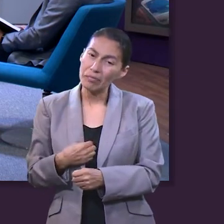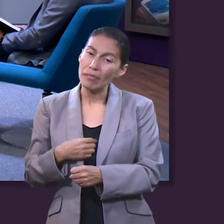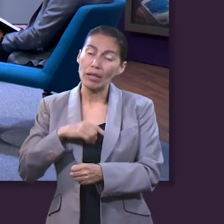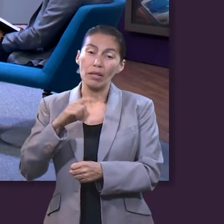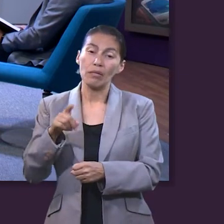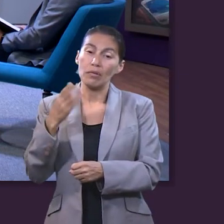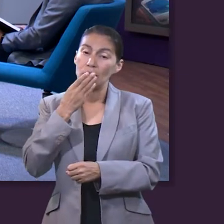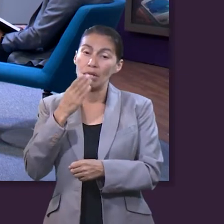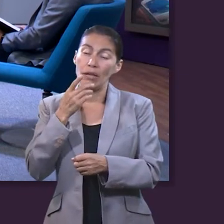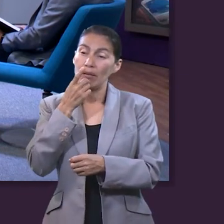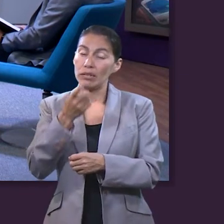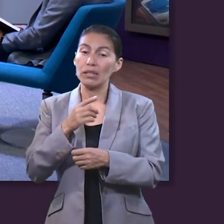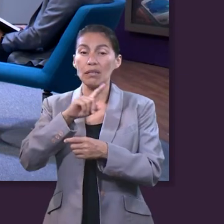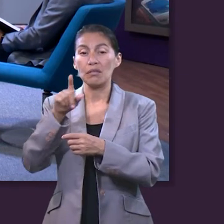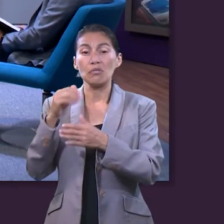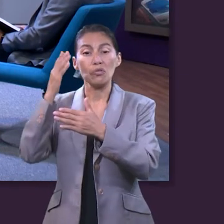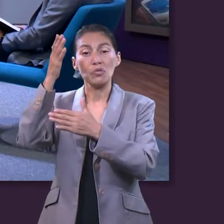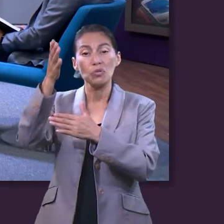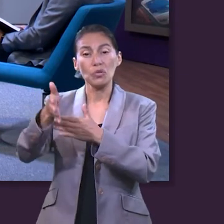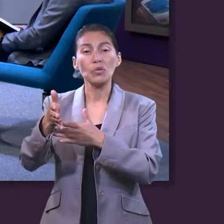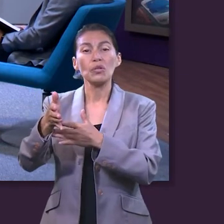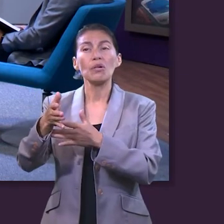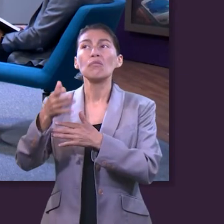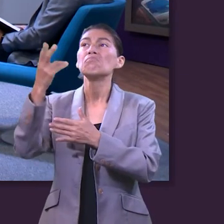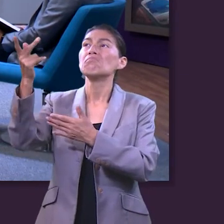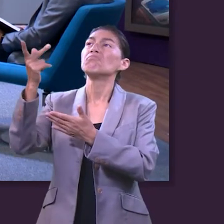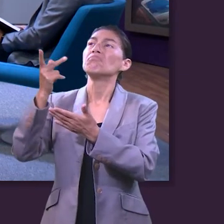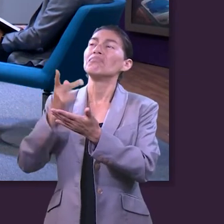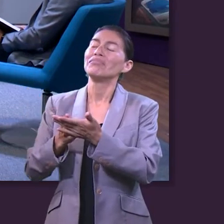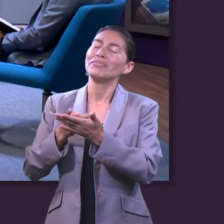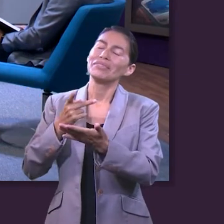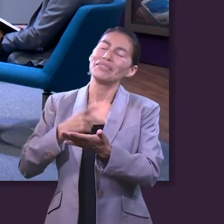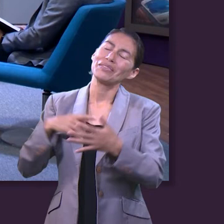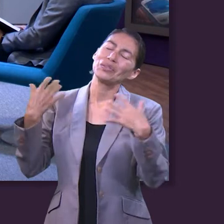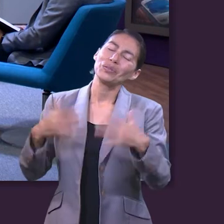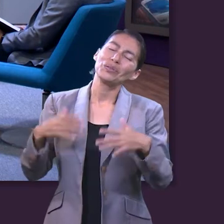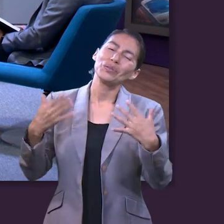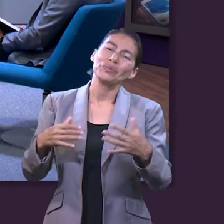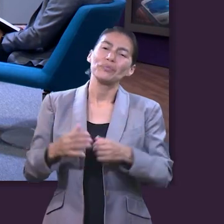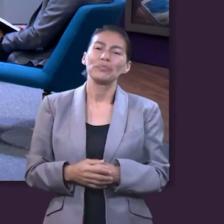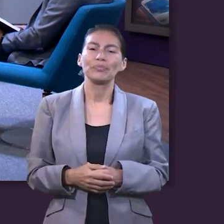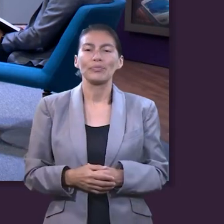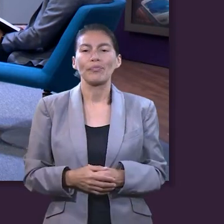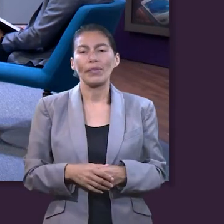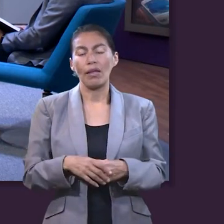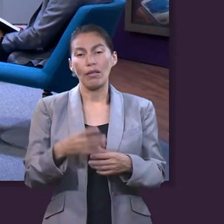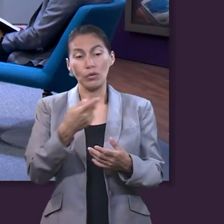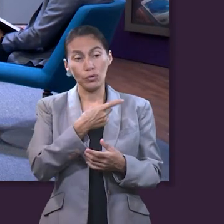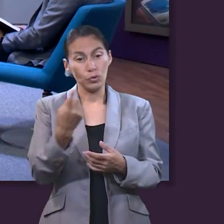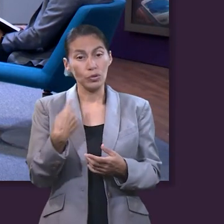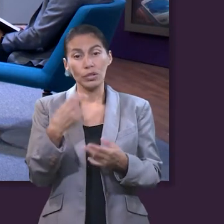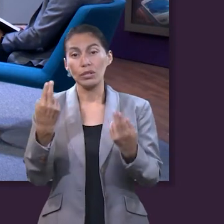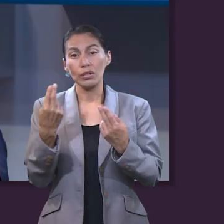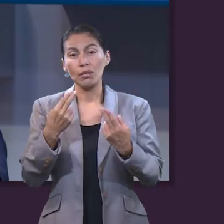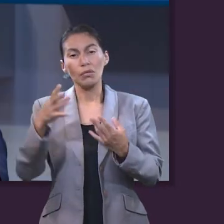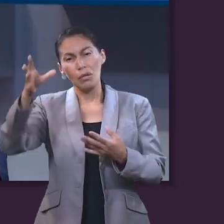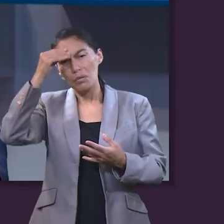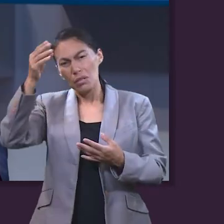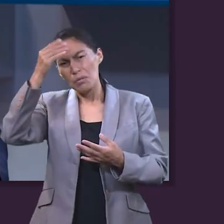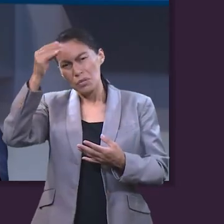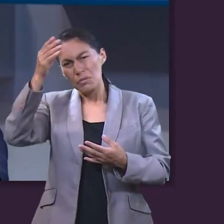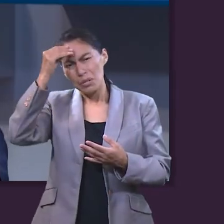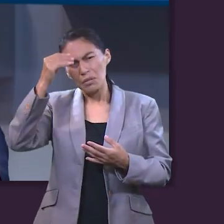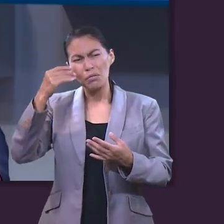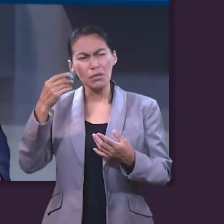como Jesús lo hizo, pues al final tendremos una recompensa. Y creo también que sería importante capacitarnos para poder enfrentar estas